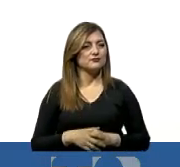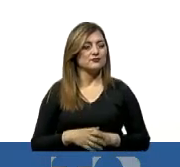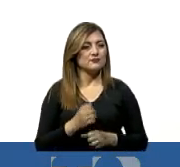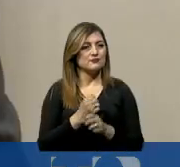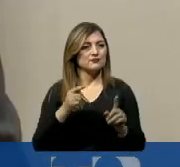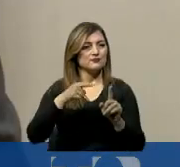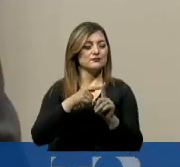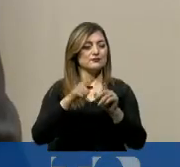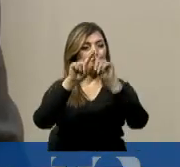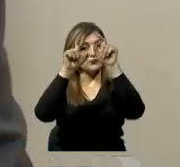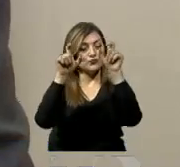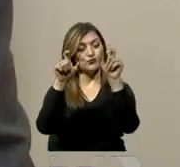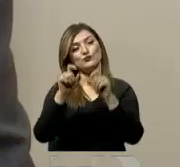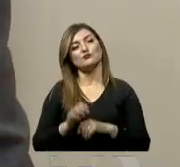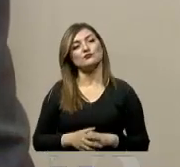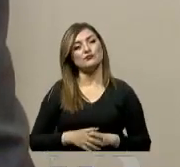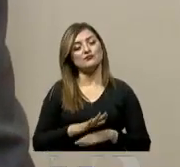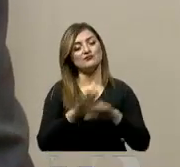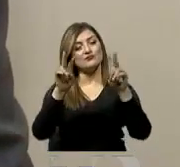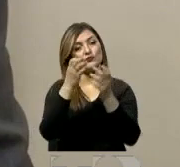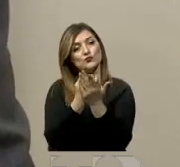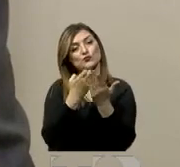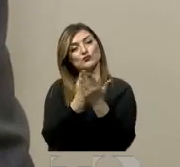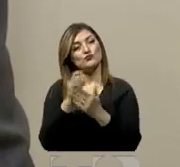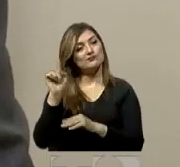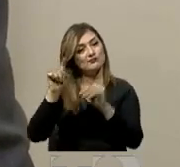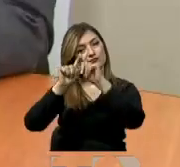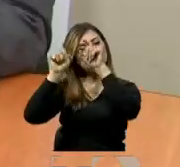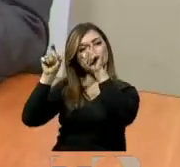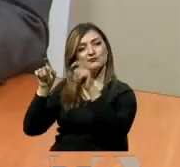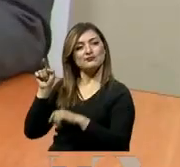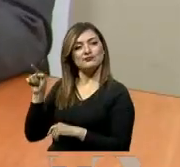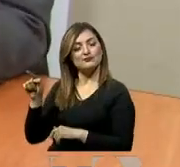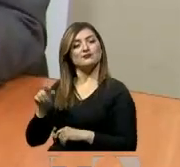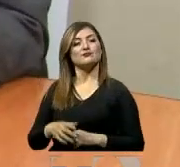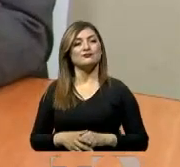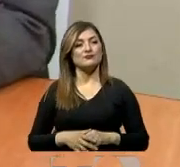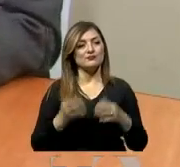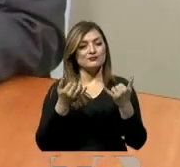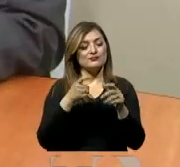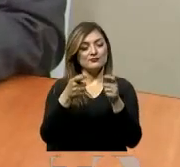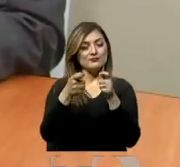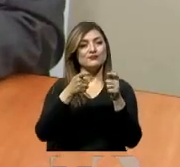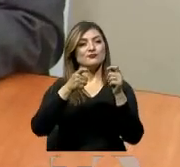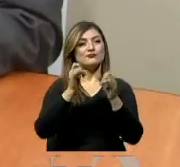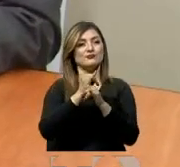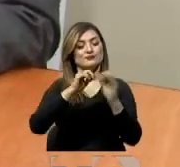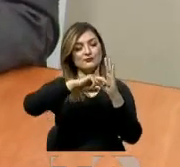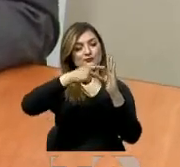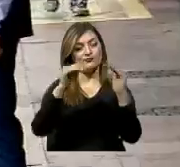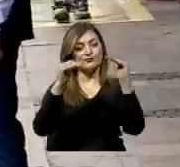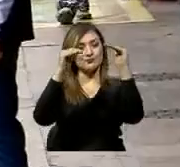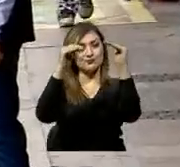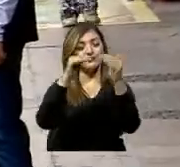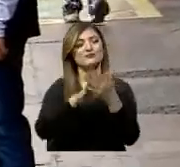una empresa. Basado en su conocimiento en materia económica y realidad empresarial, Jorge Calderón, quien además dirige un tecnológico de educación